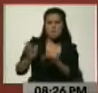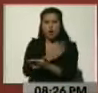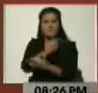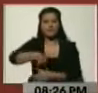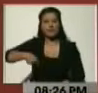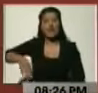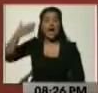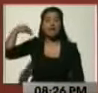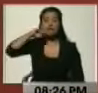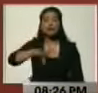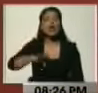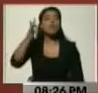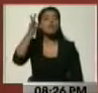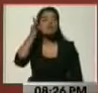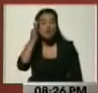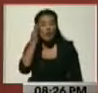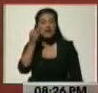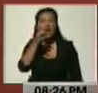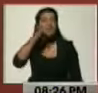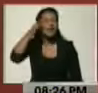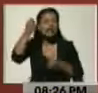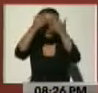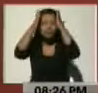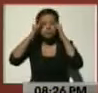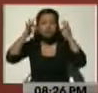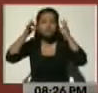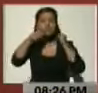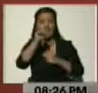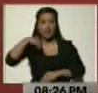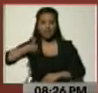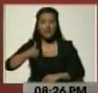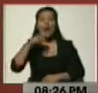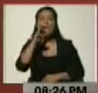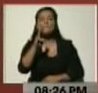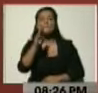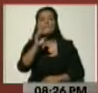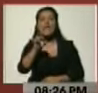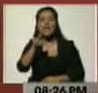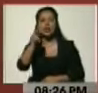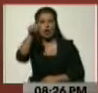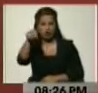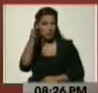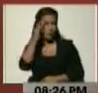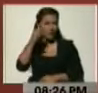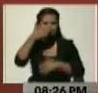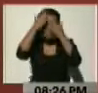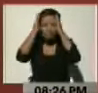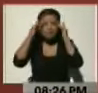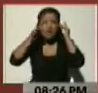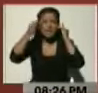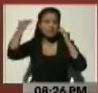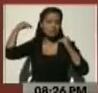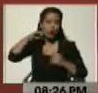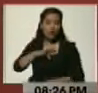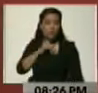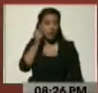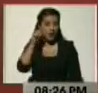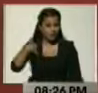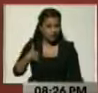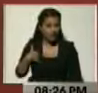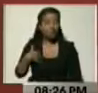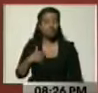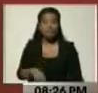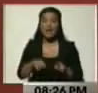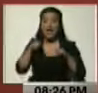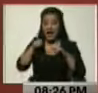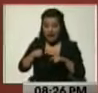Estela Martínez de Perón. Este hecho marcó el inicio de la etapa sangrienta en las violaciones de derechos humanos, los